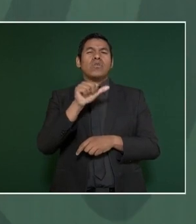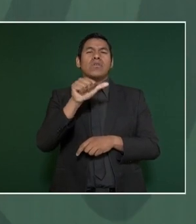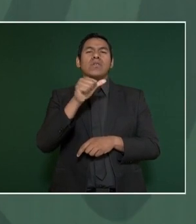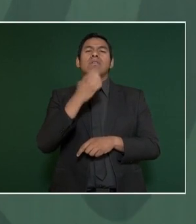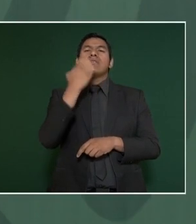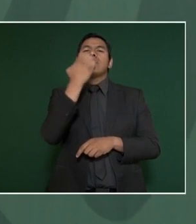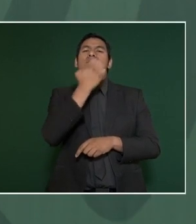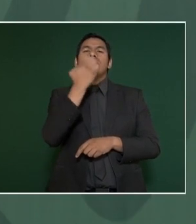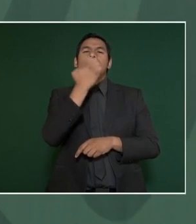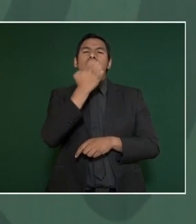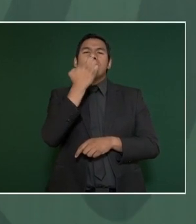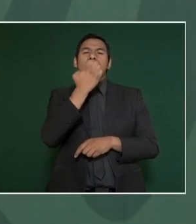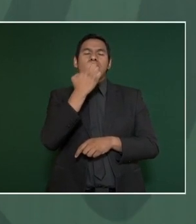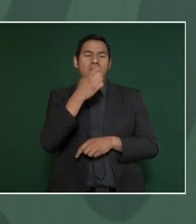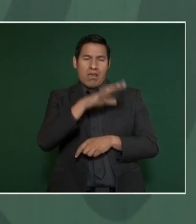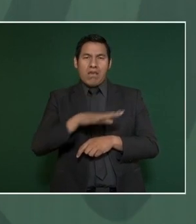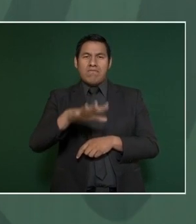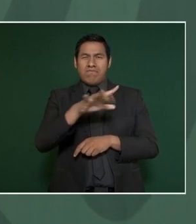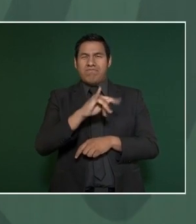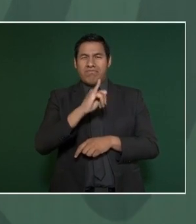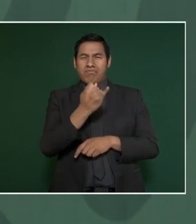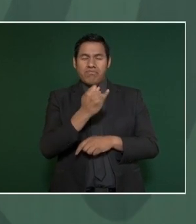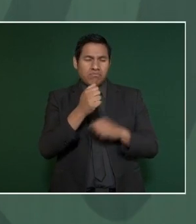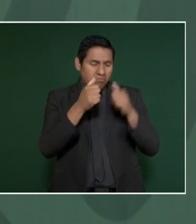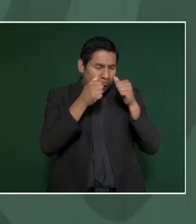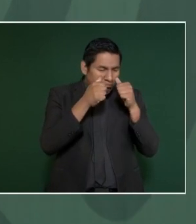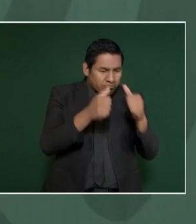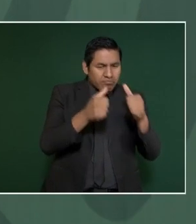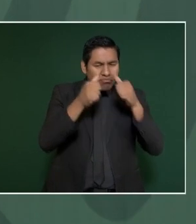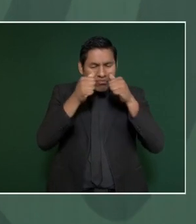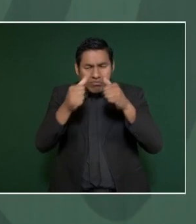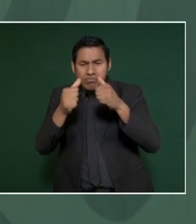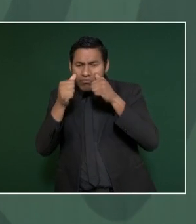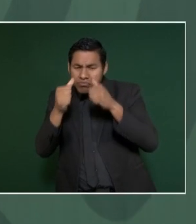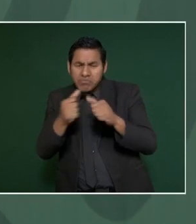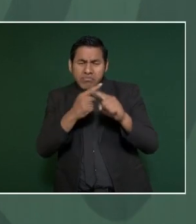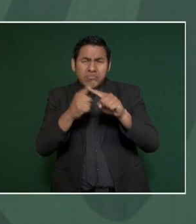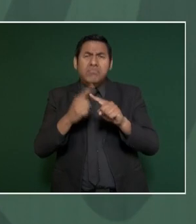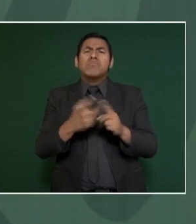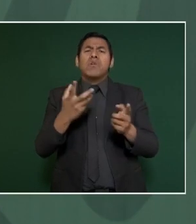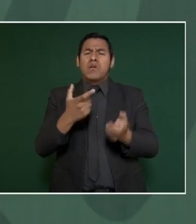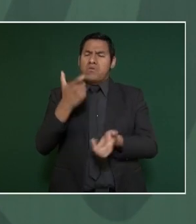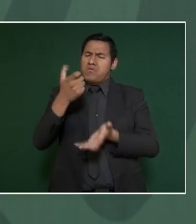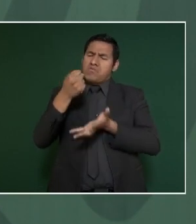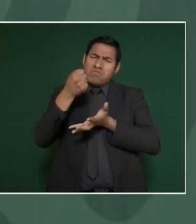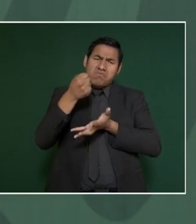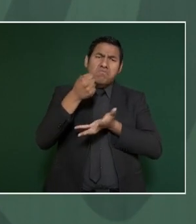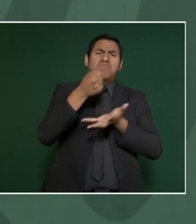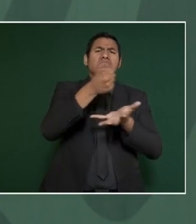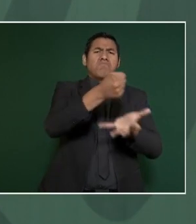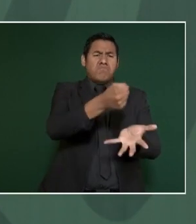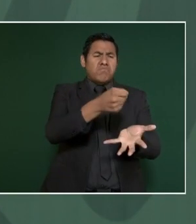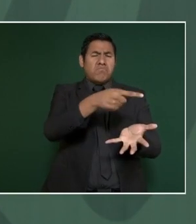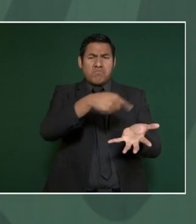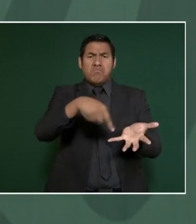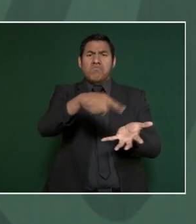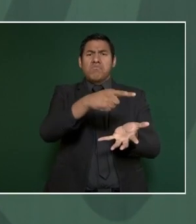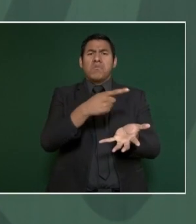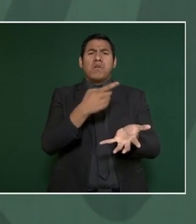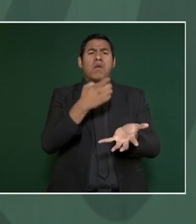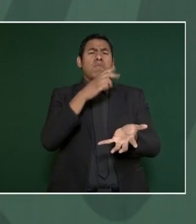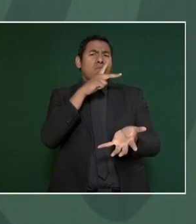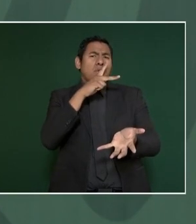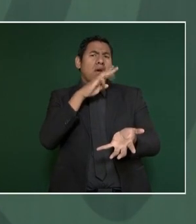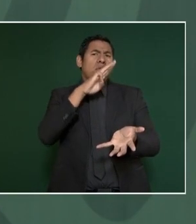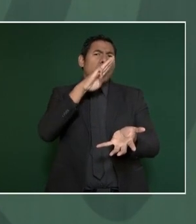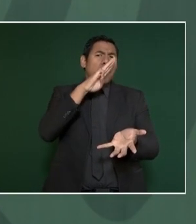escuelas en Tijuana se les están entregando presupuestos a las sociedades de madres